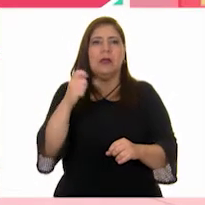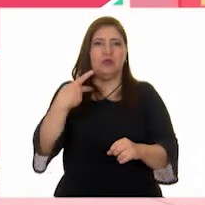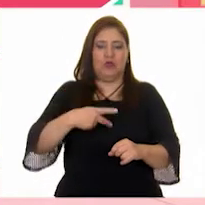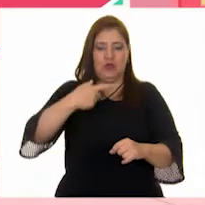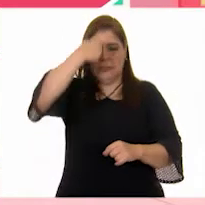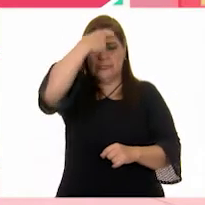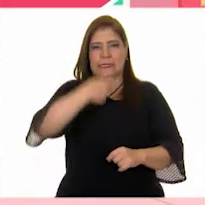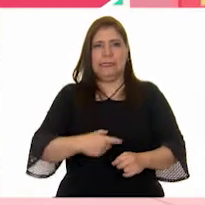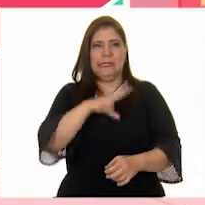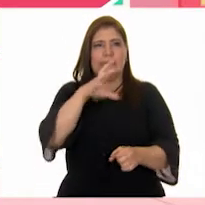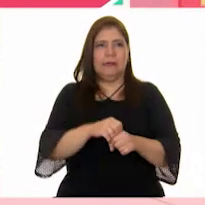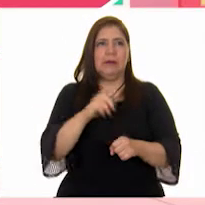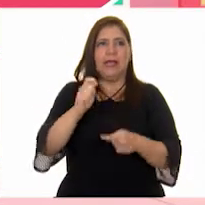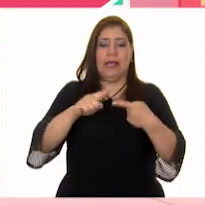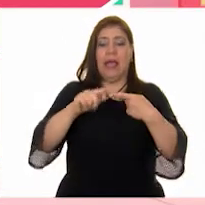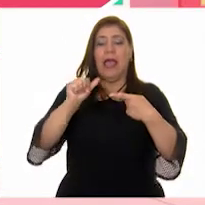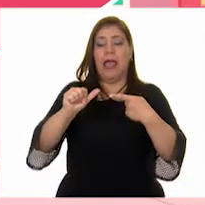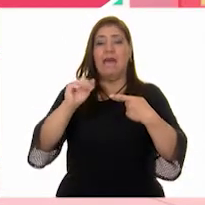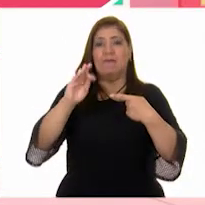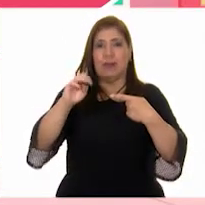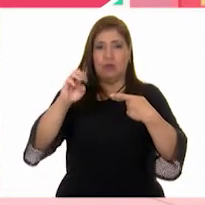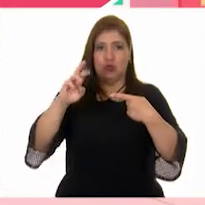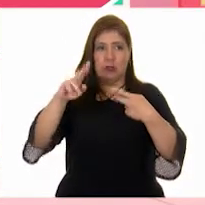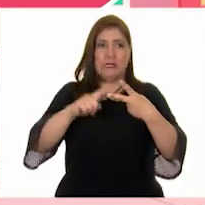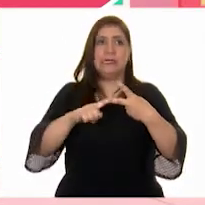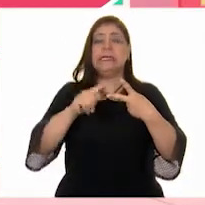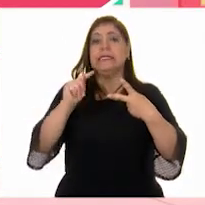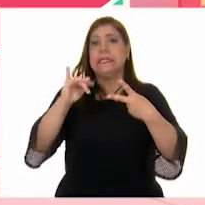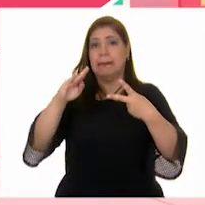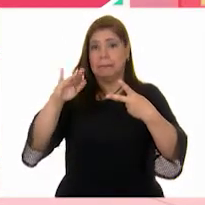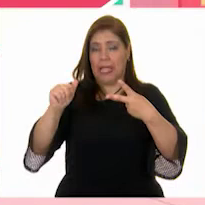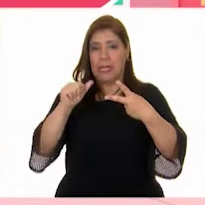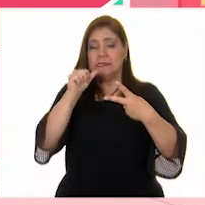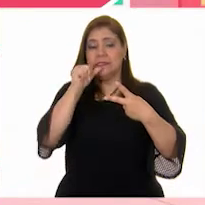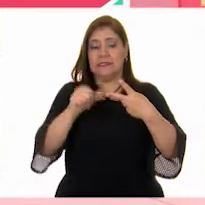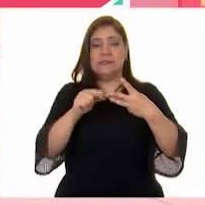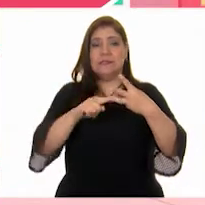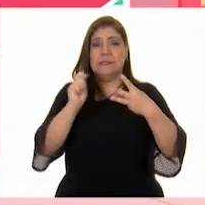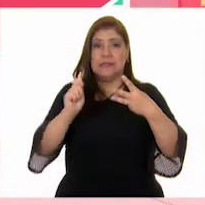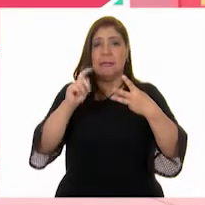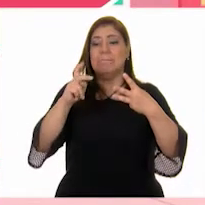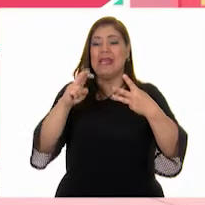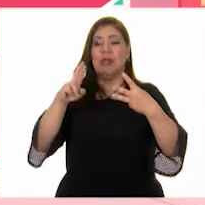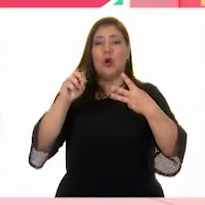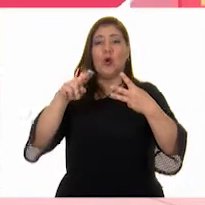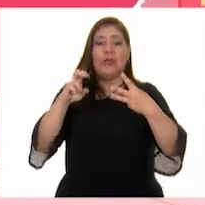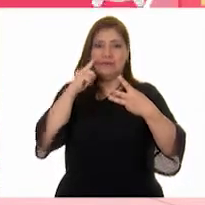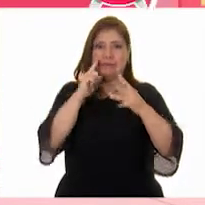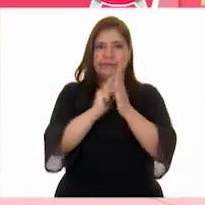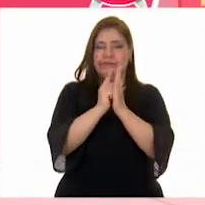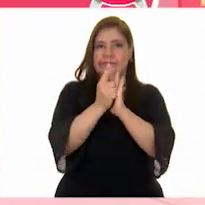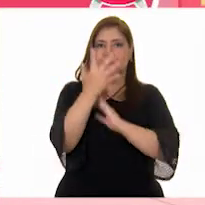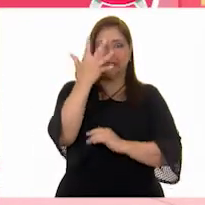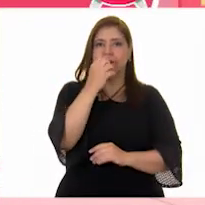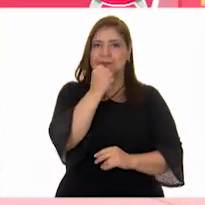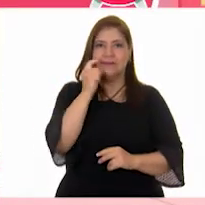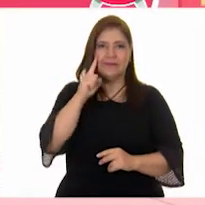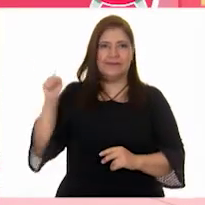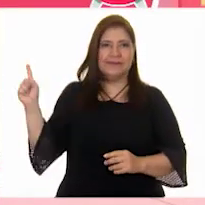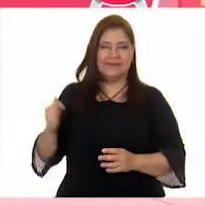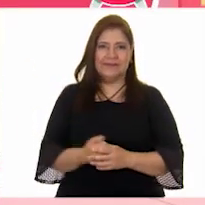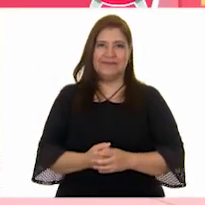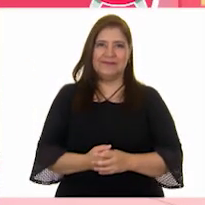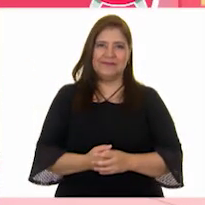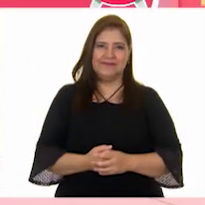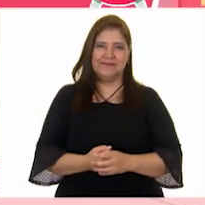humano? A. Fémur. B. Tibia. C. Peroné.